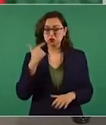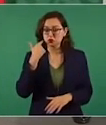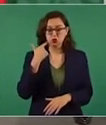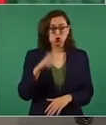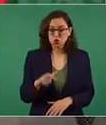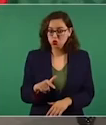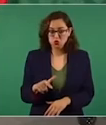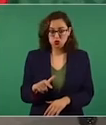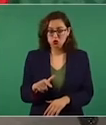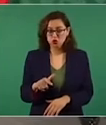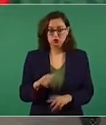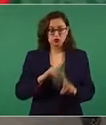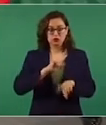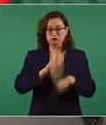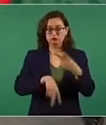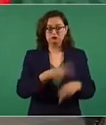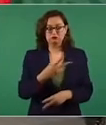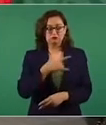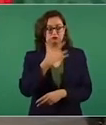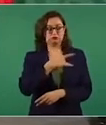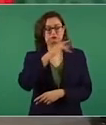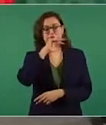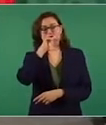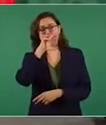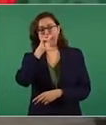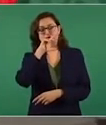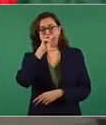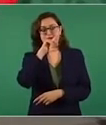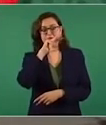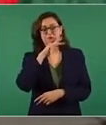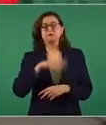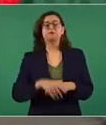porque tienen preocupaciones, pues